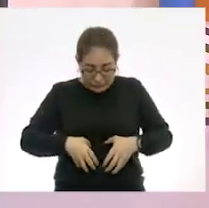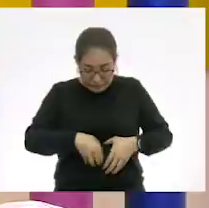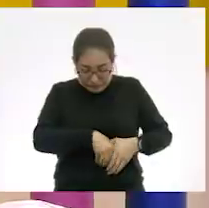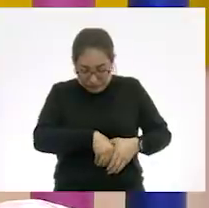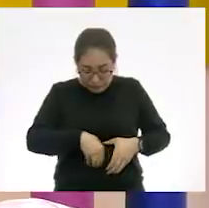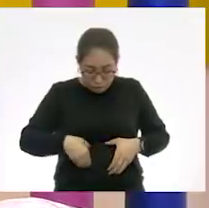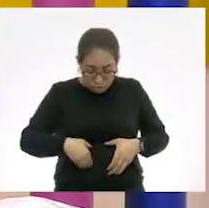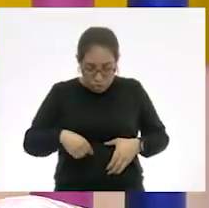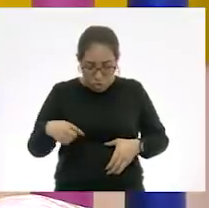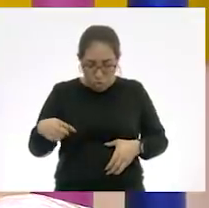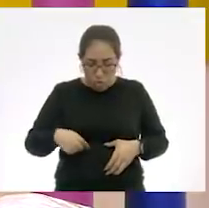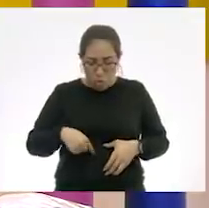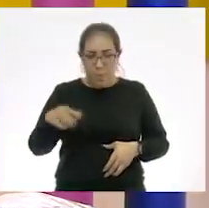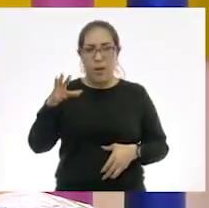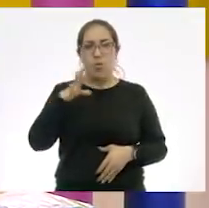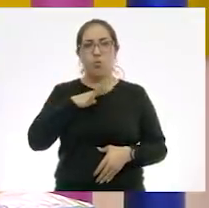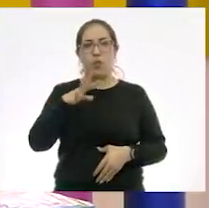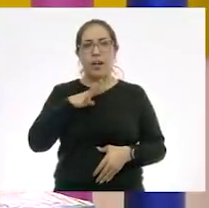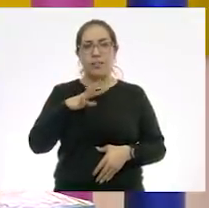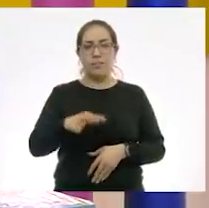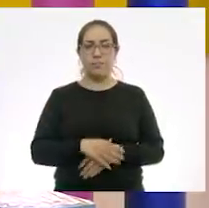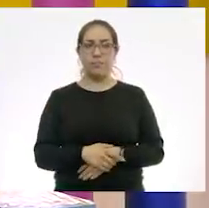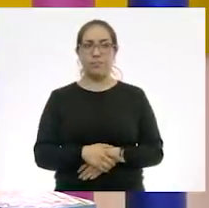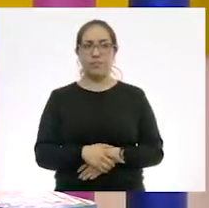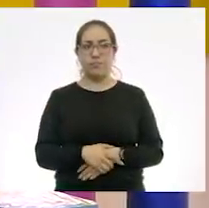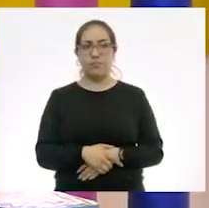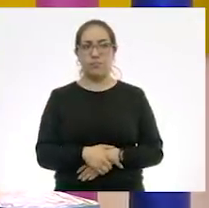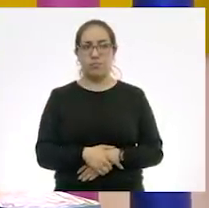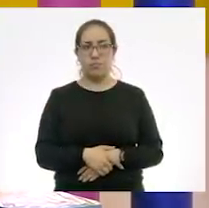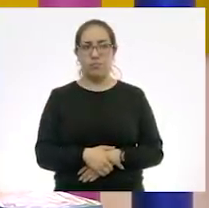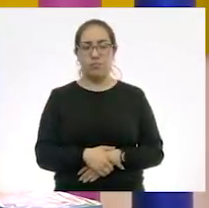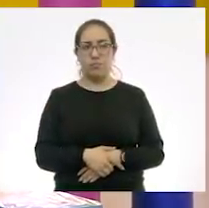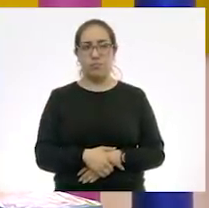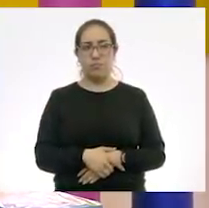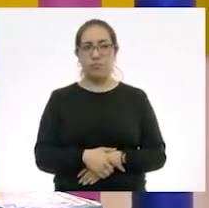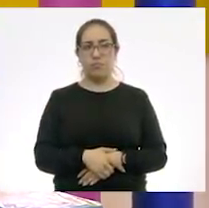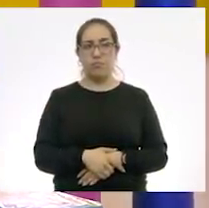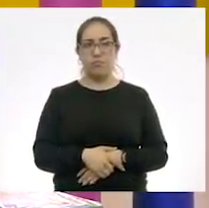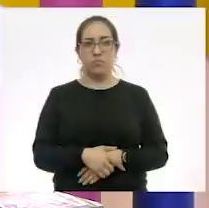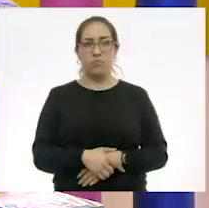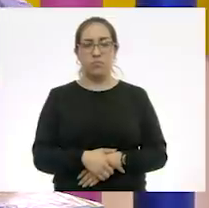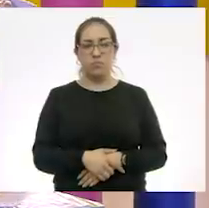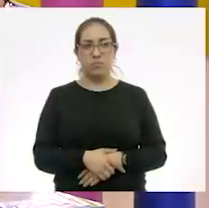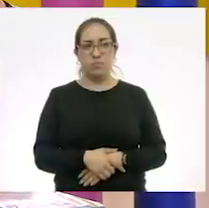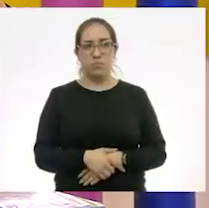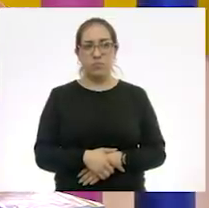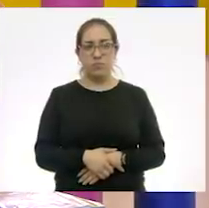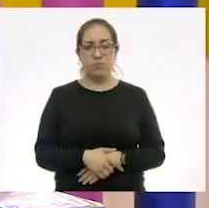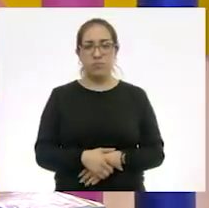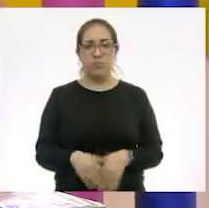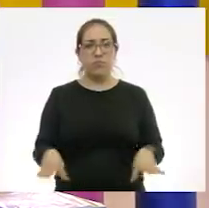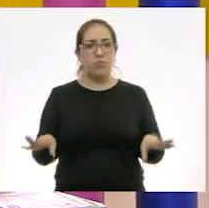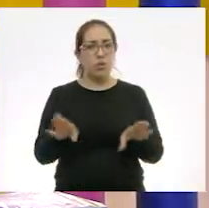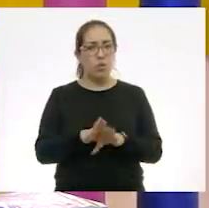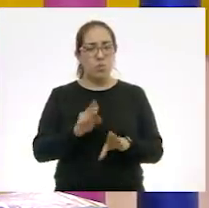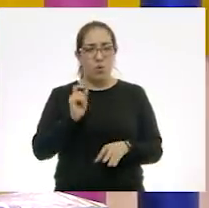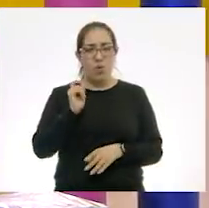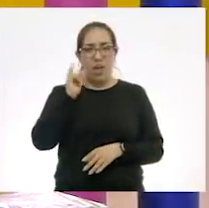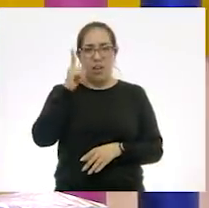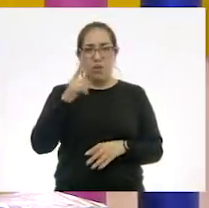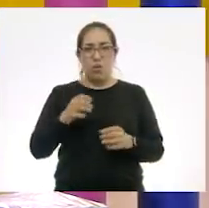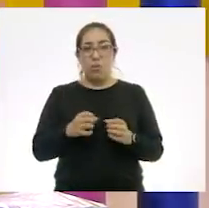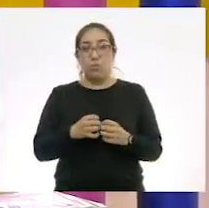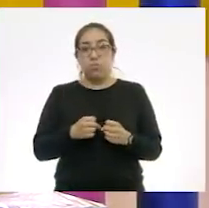una... está hecho de más o menos algo que pueda estirarse. Claro, le da